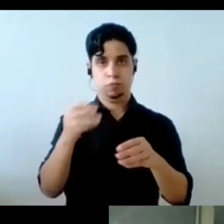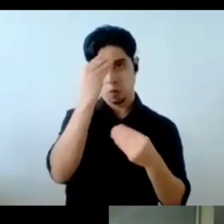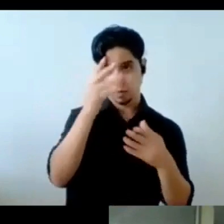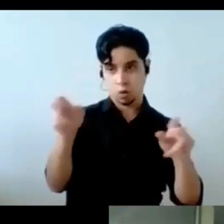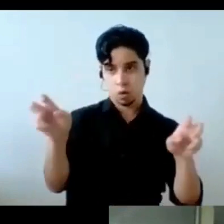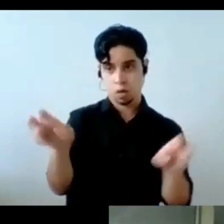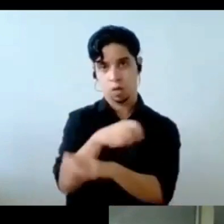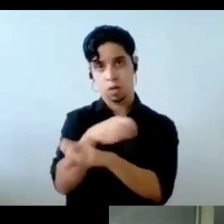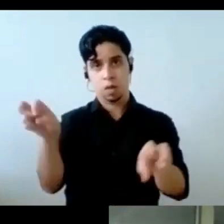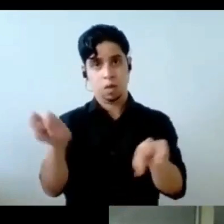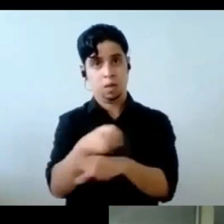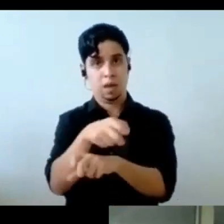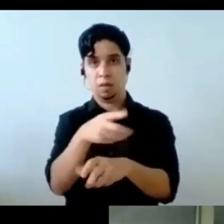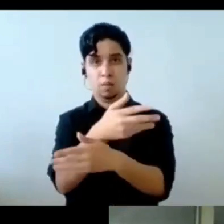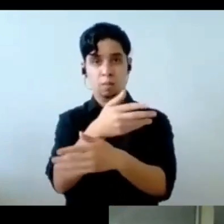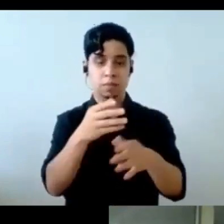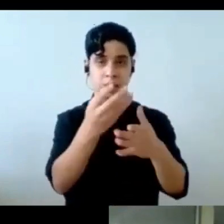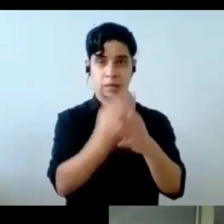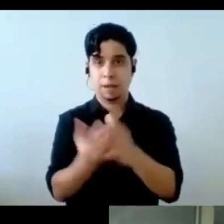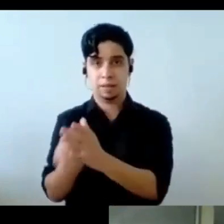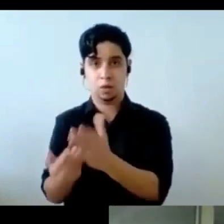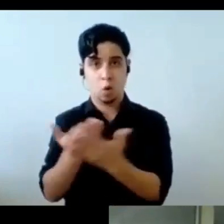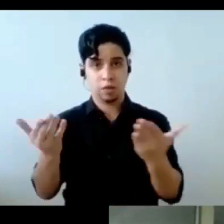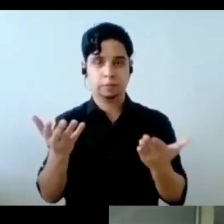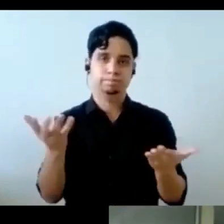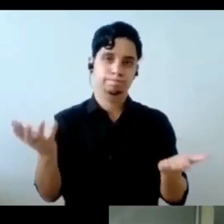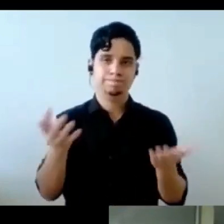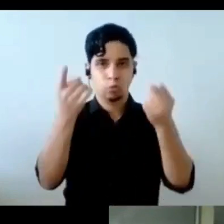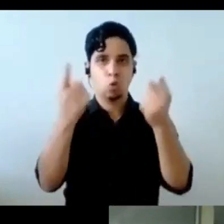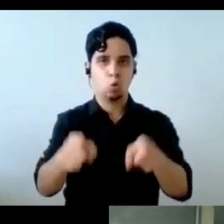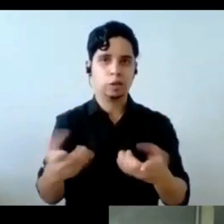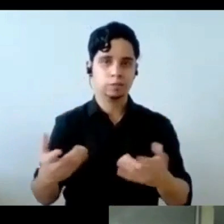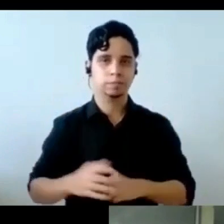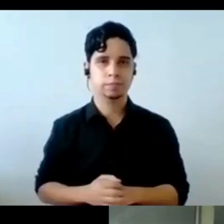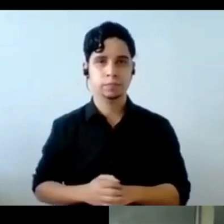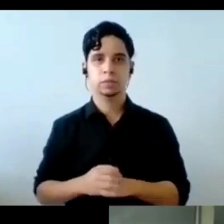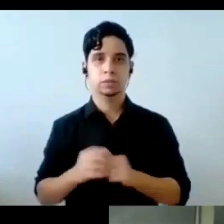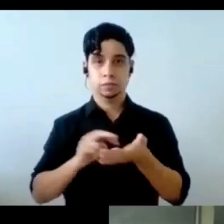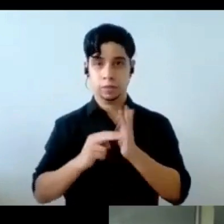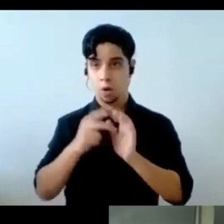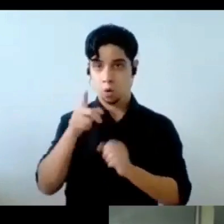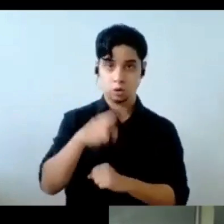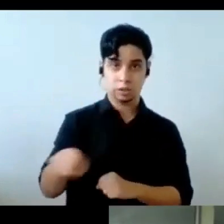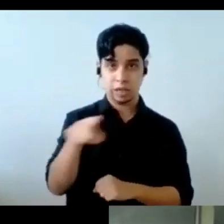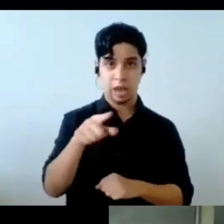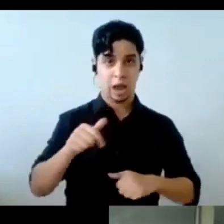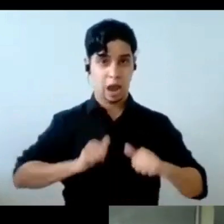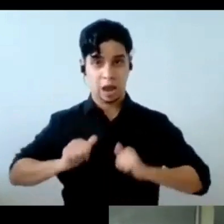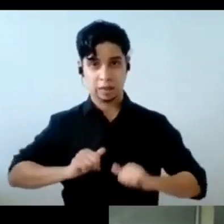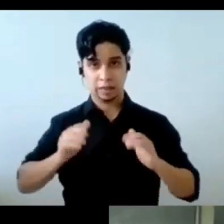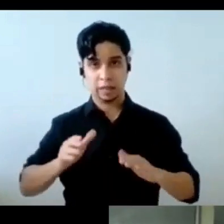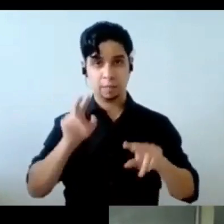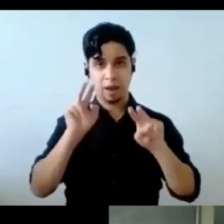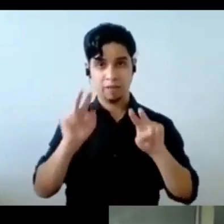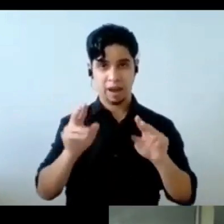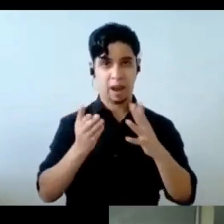debían desaparecerse, pero bueno, ¿qué pasó? Pues pasó. Así que usted, ¿verdad? Artista que me escucha, que me está viendo